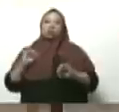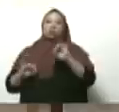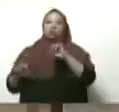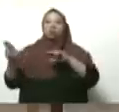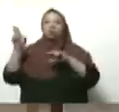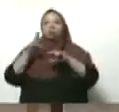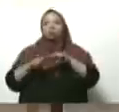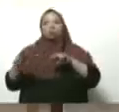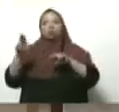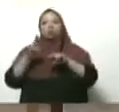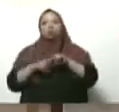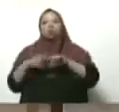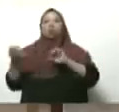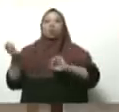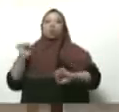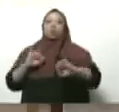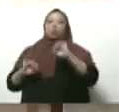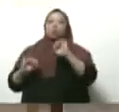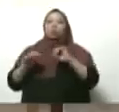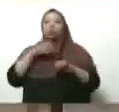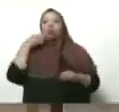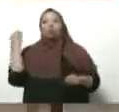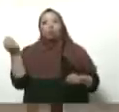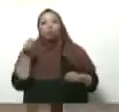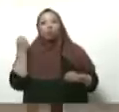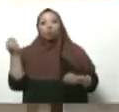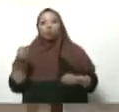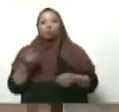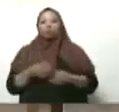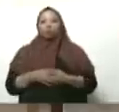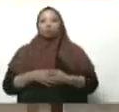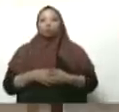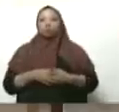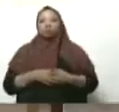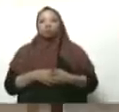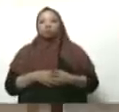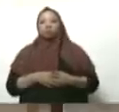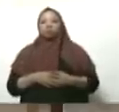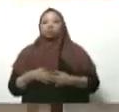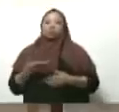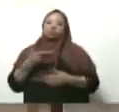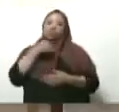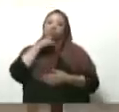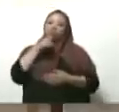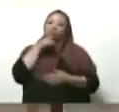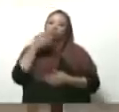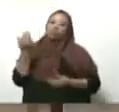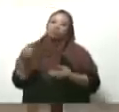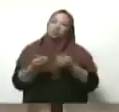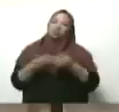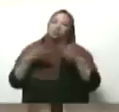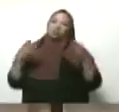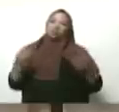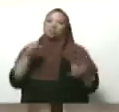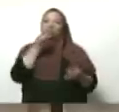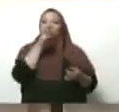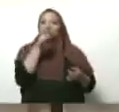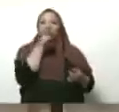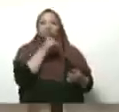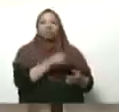contra la niña contra los adolescentes y en este sentido quiero decir que hemos tenido un gran